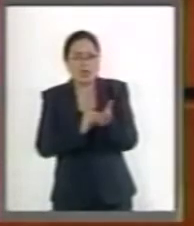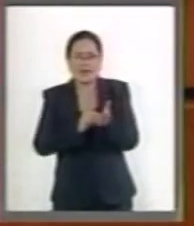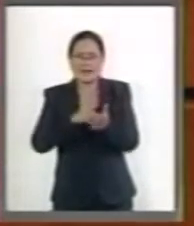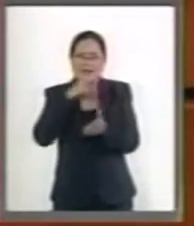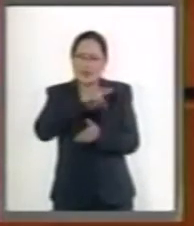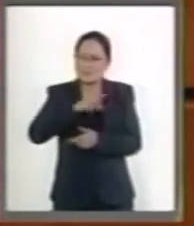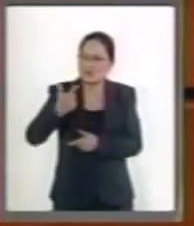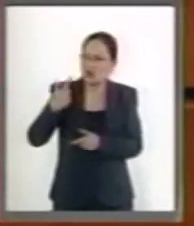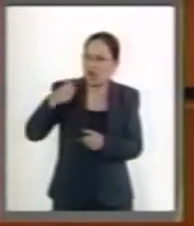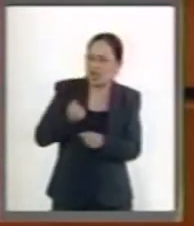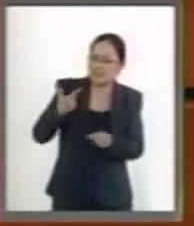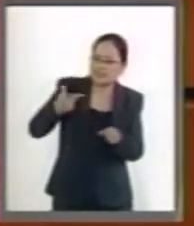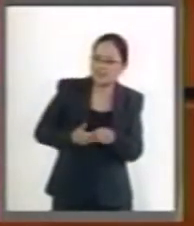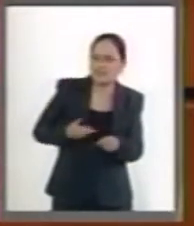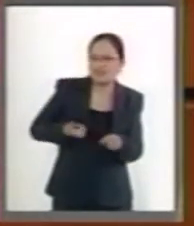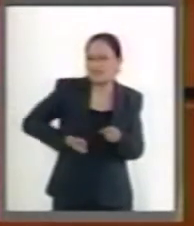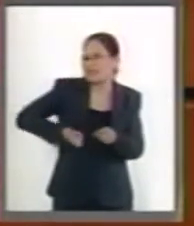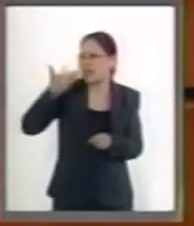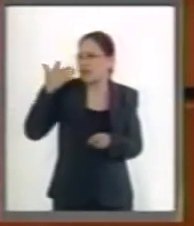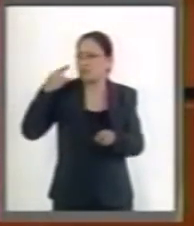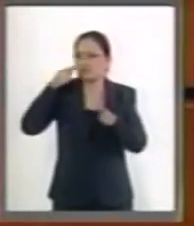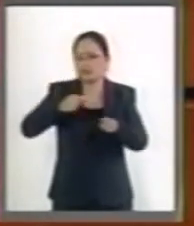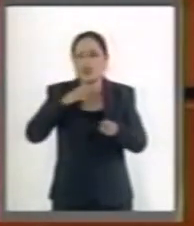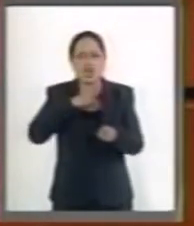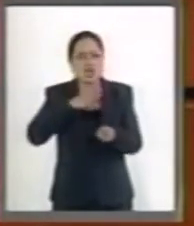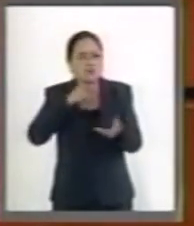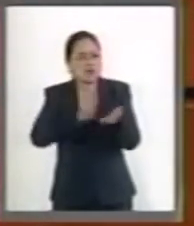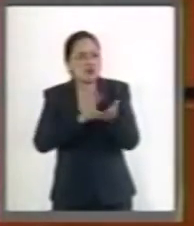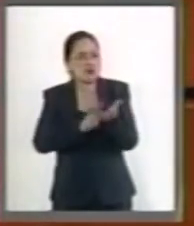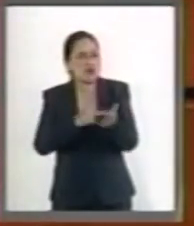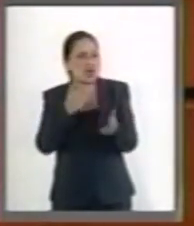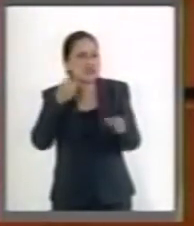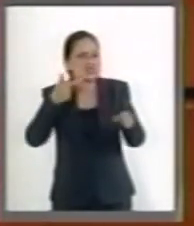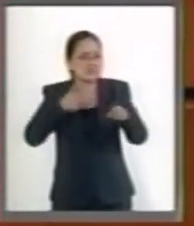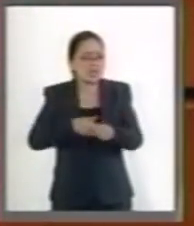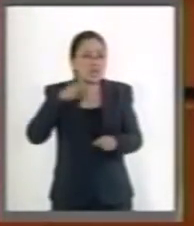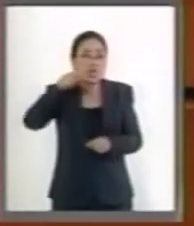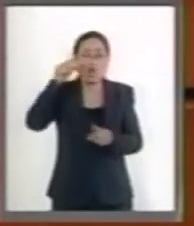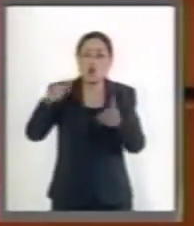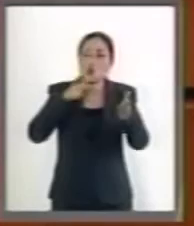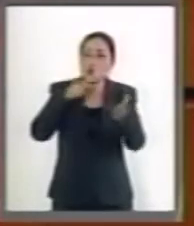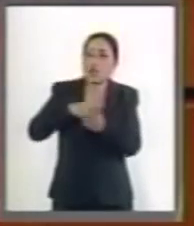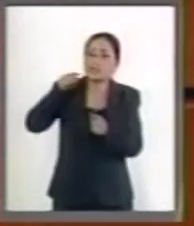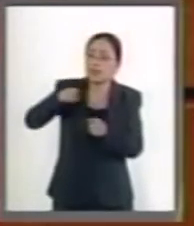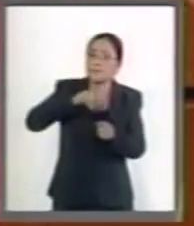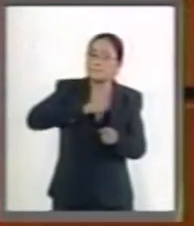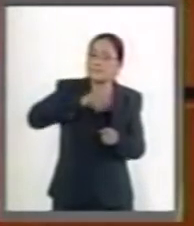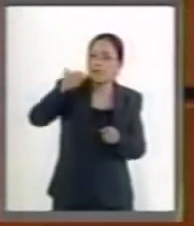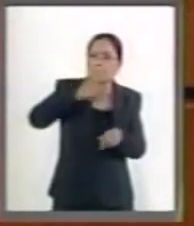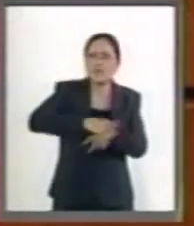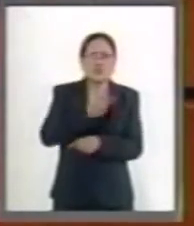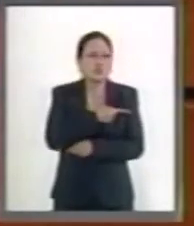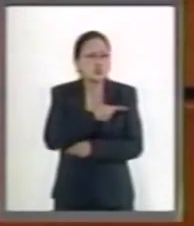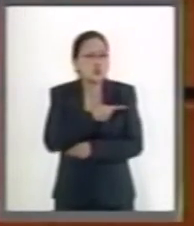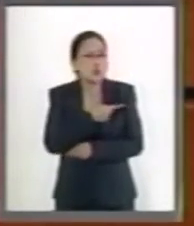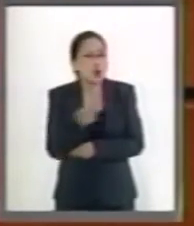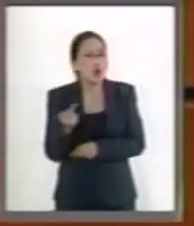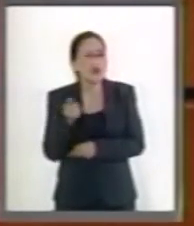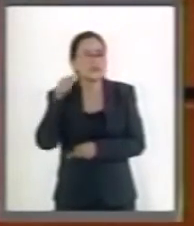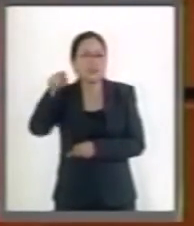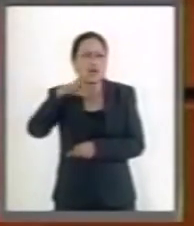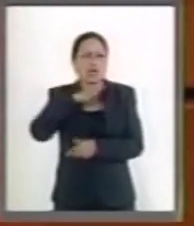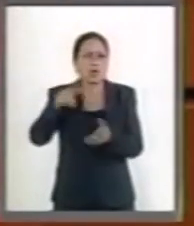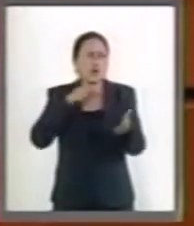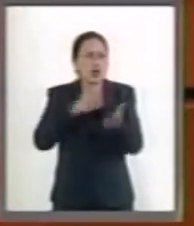inmediato, desproporcionado en el precio de las gasolinas, y en aquellas regiones de mayor pobreza, de menor infraestructura,